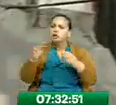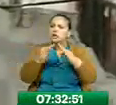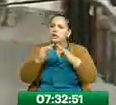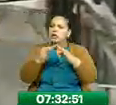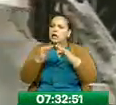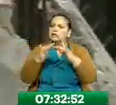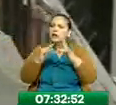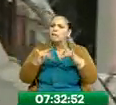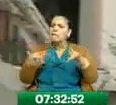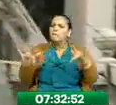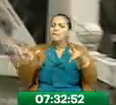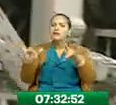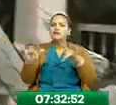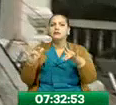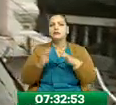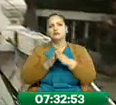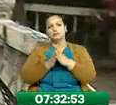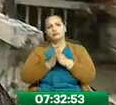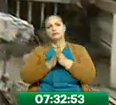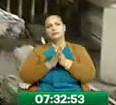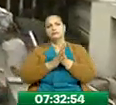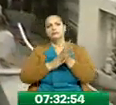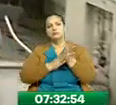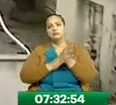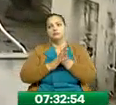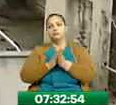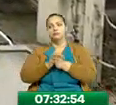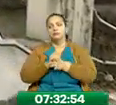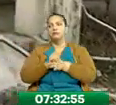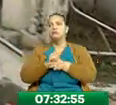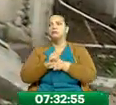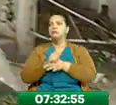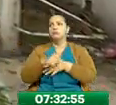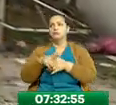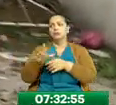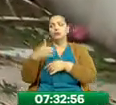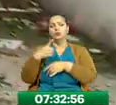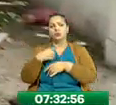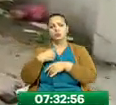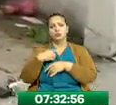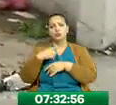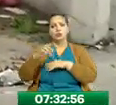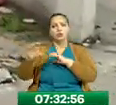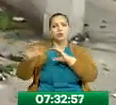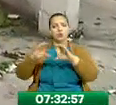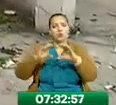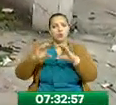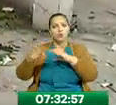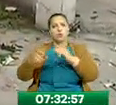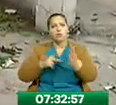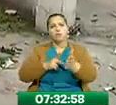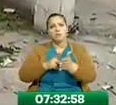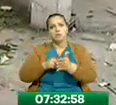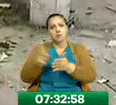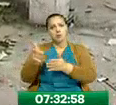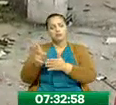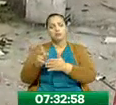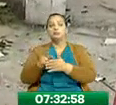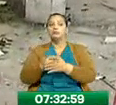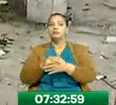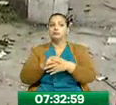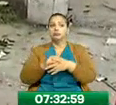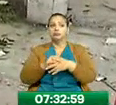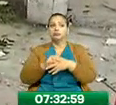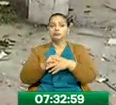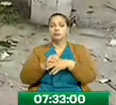ojalá puedan tomar contacto con sus propietarios, con los dueños, para que puedan reparar el sitio y me imagino exigirán